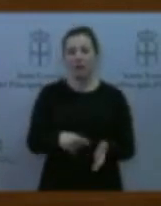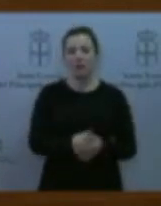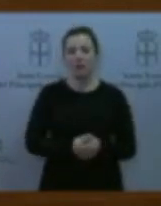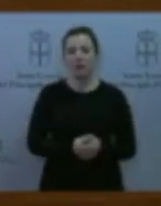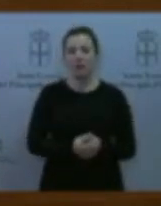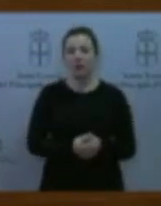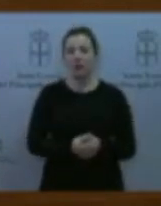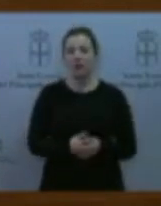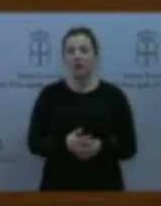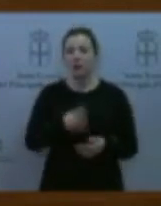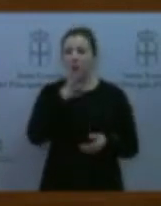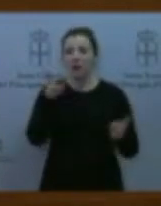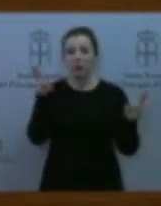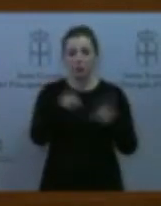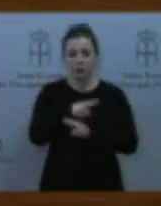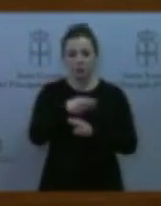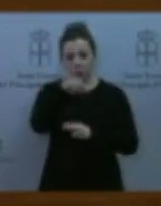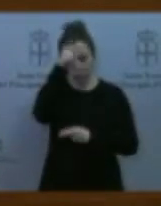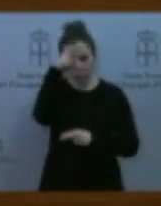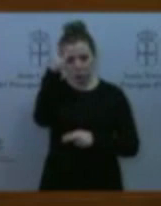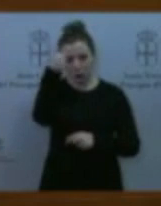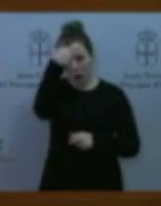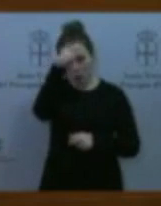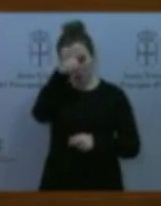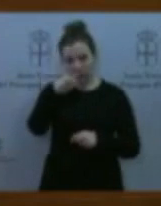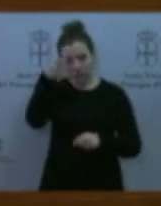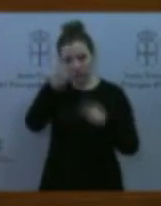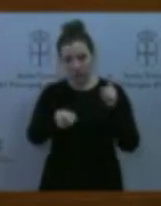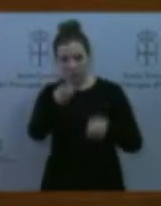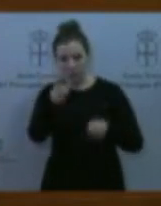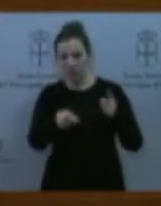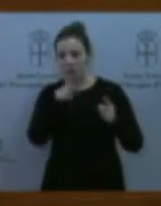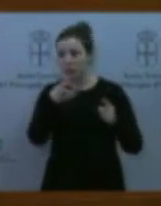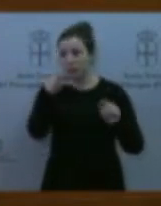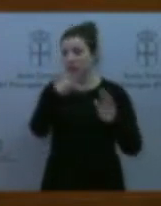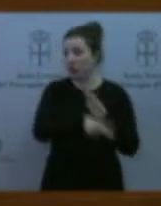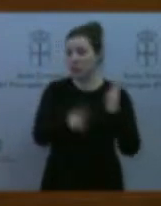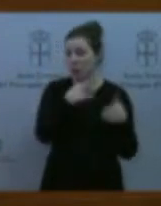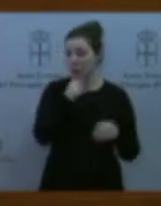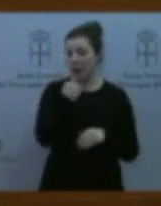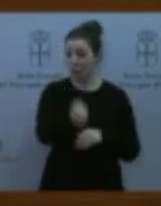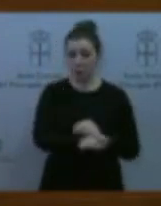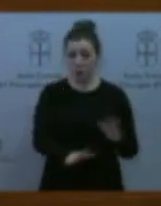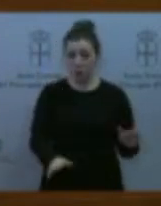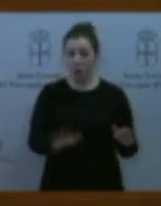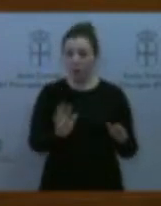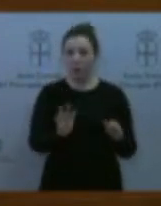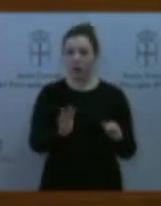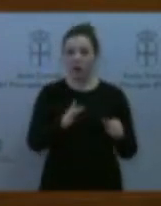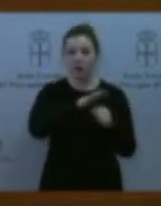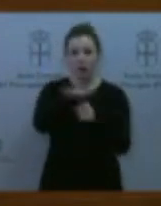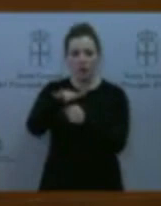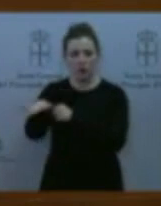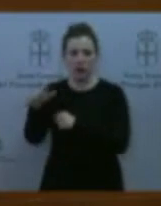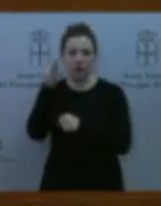patriarcal, que esta no tiene norma ninguna que la avale, pero que impera en todos los ámbitos de la vida de las mujeres. Ha